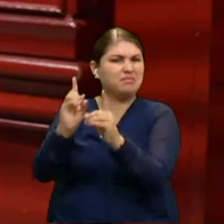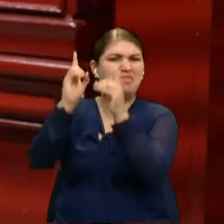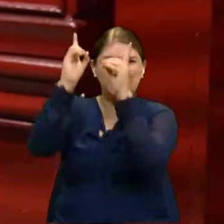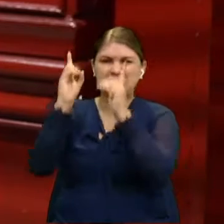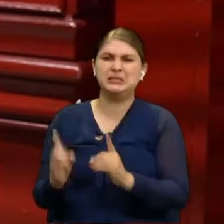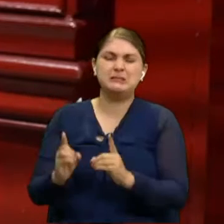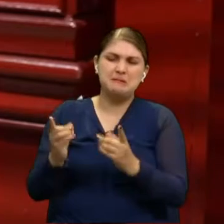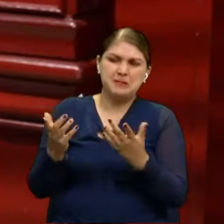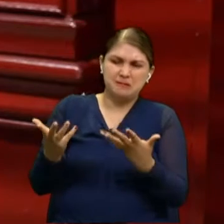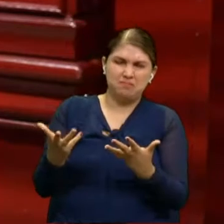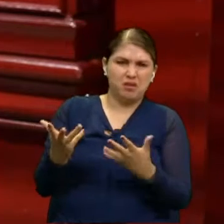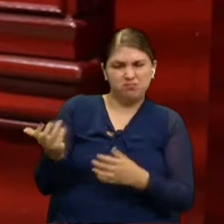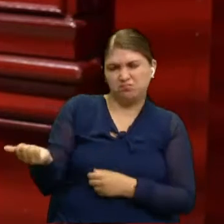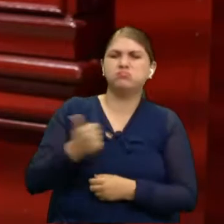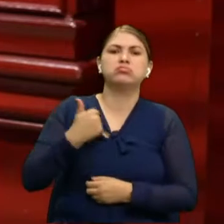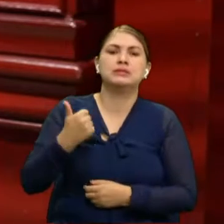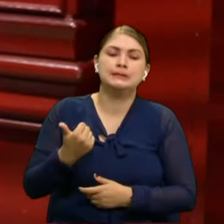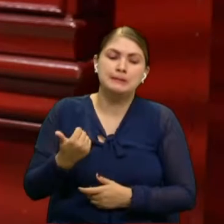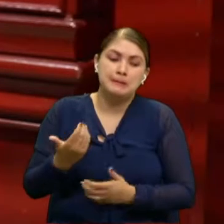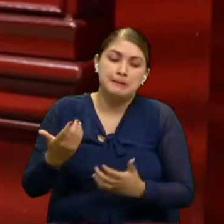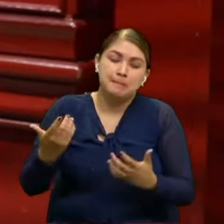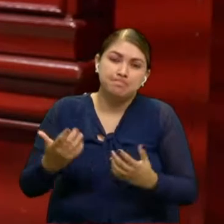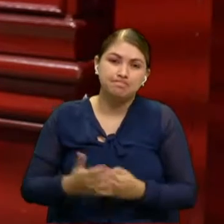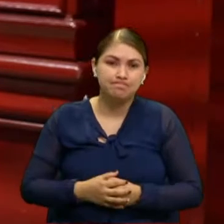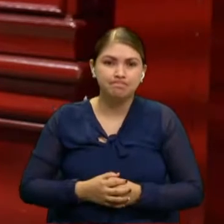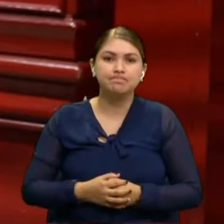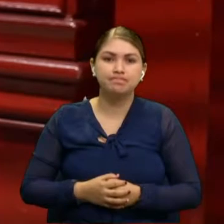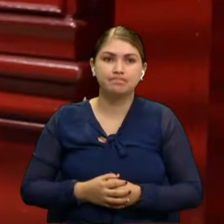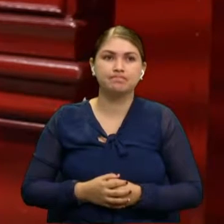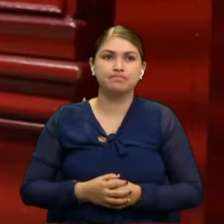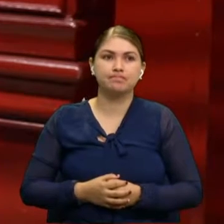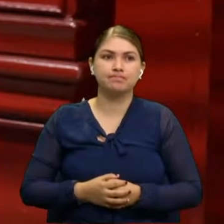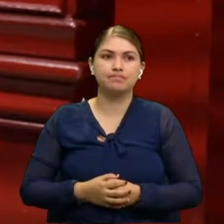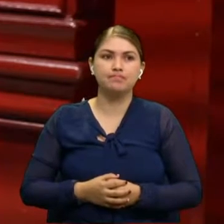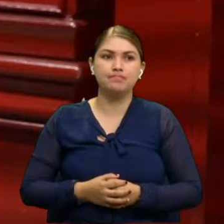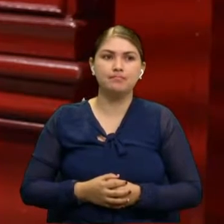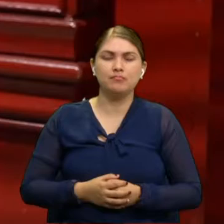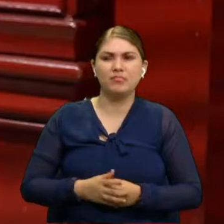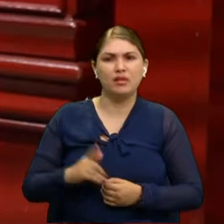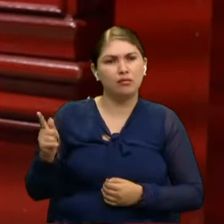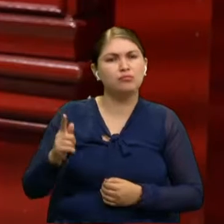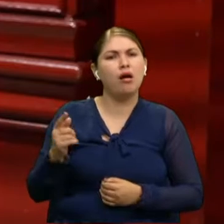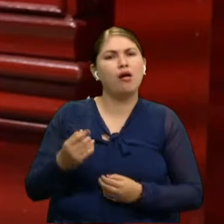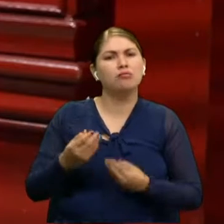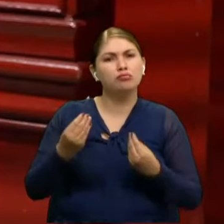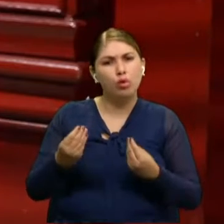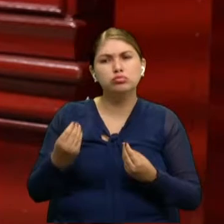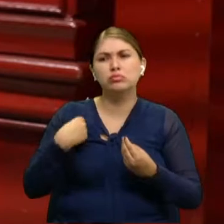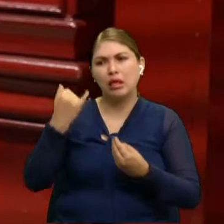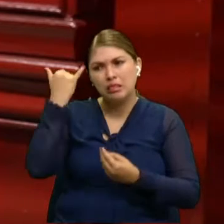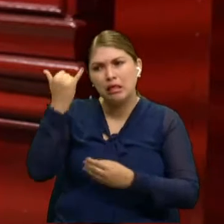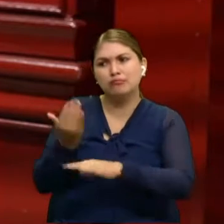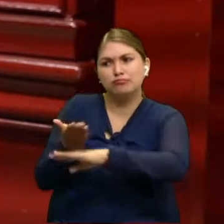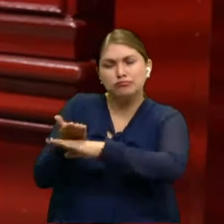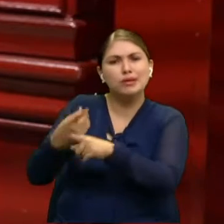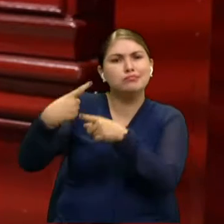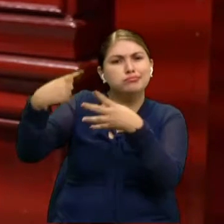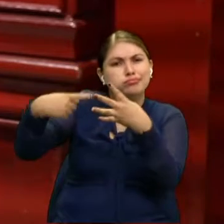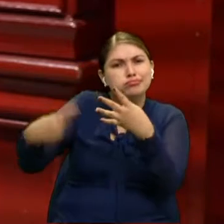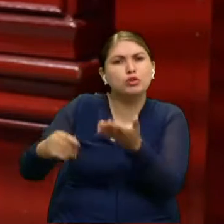decisión abruptamente porque porque fueron muchas las soluciones planteadas